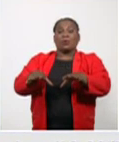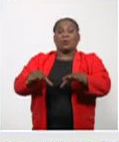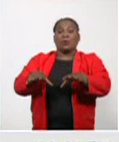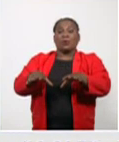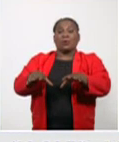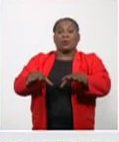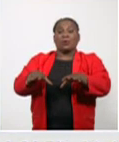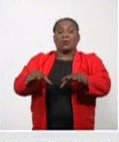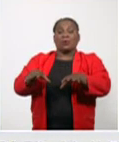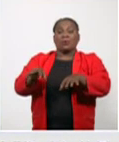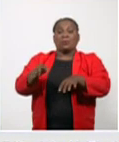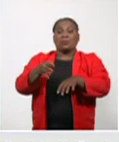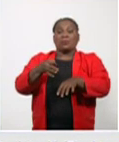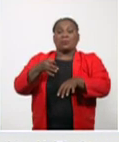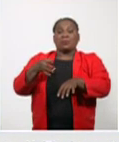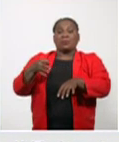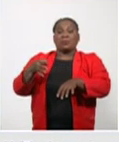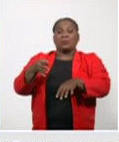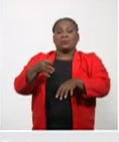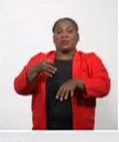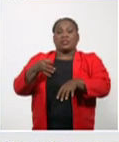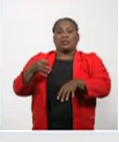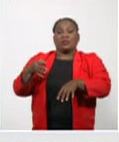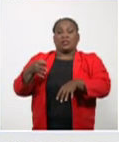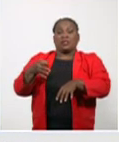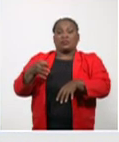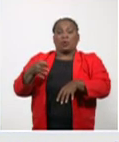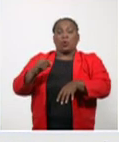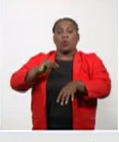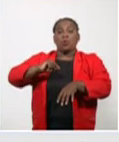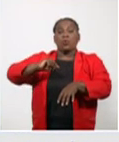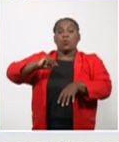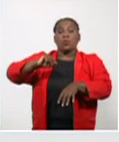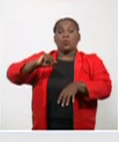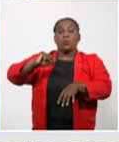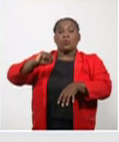curva que no se logra disminuir todavía,